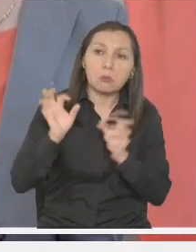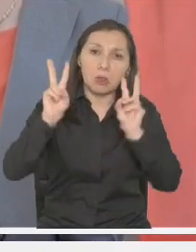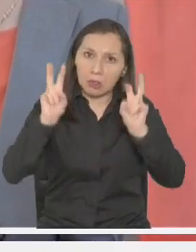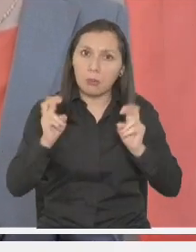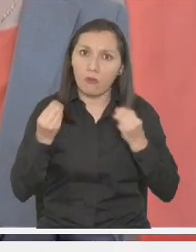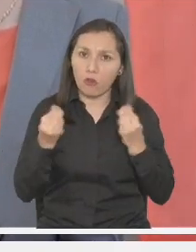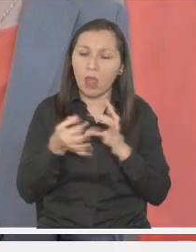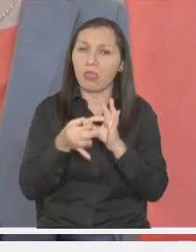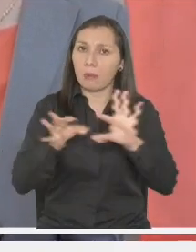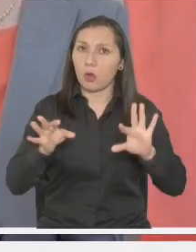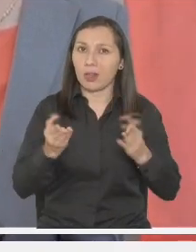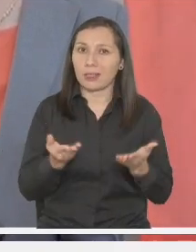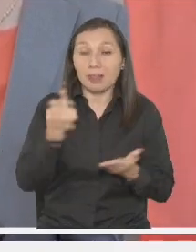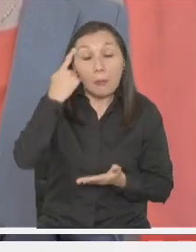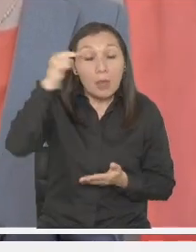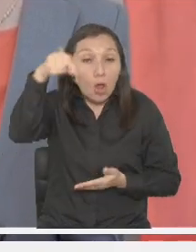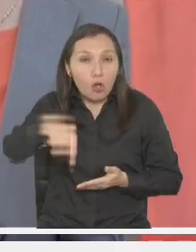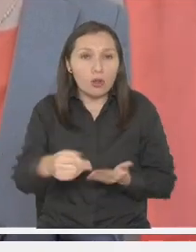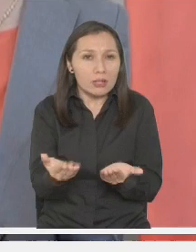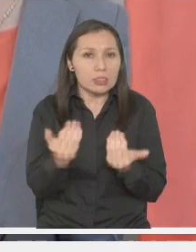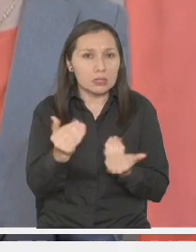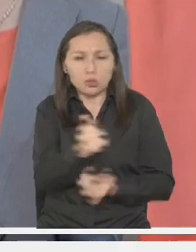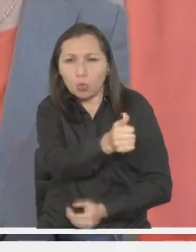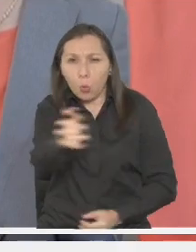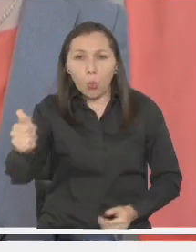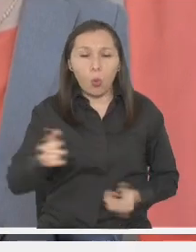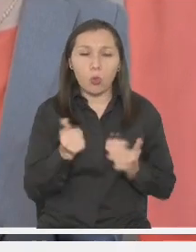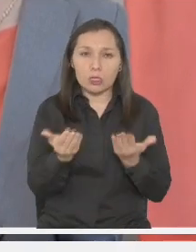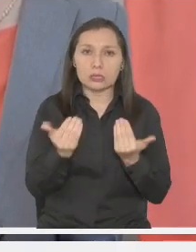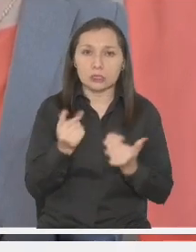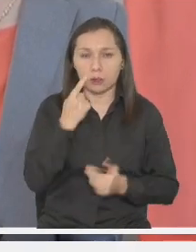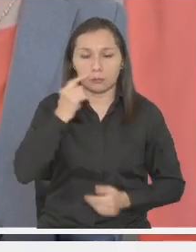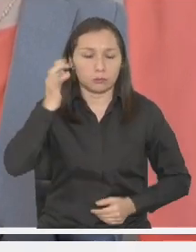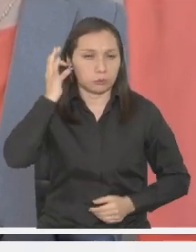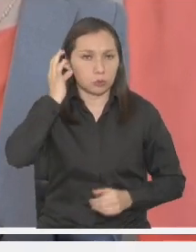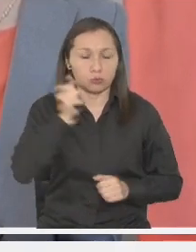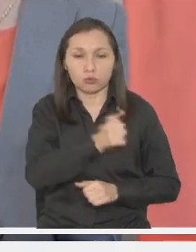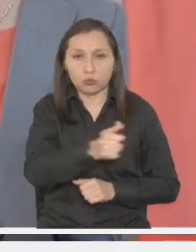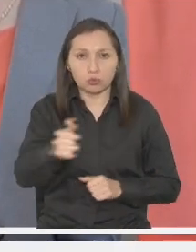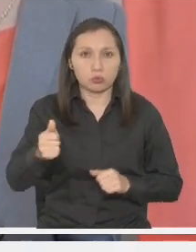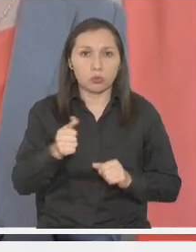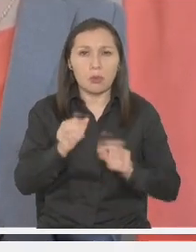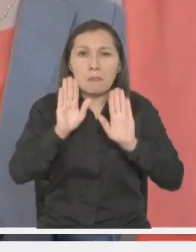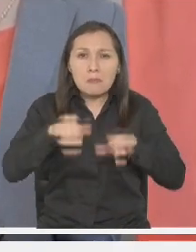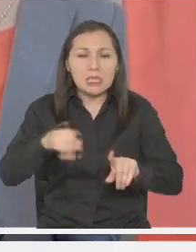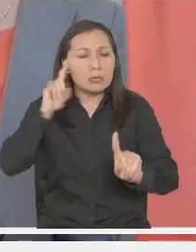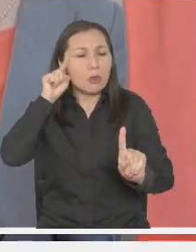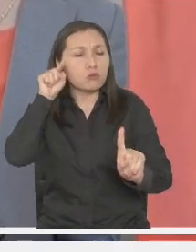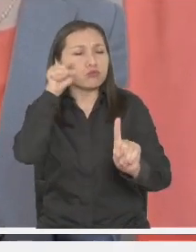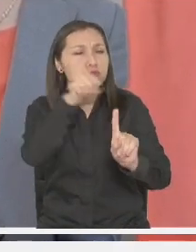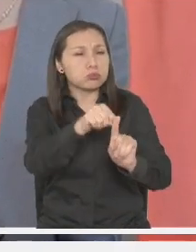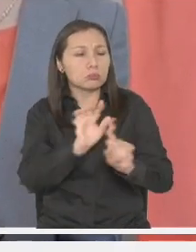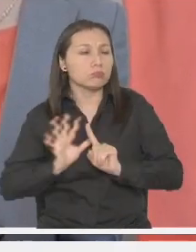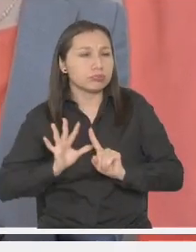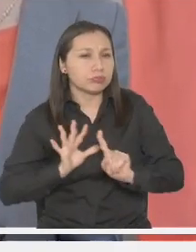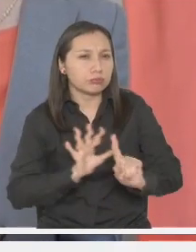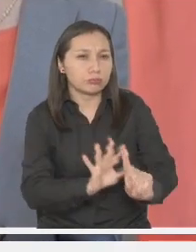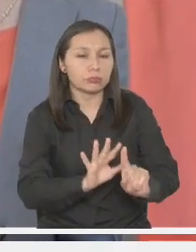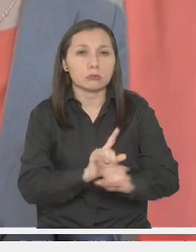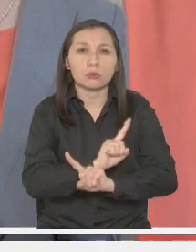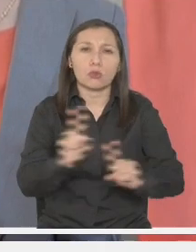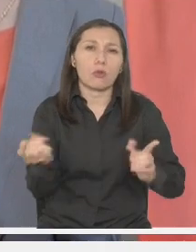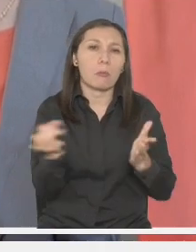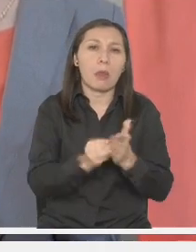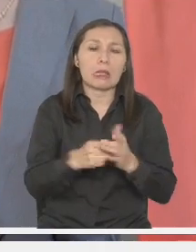democracia. Pero hoy necesitamos ponernos todos y todas detrás de una misma cruzada. No